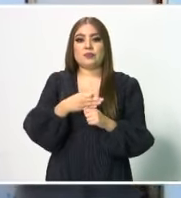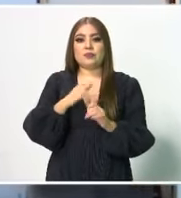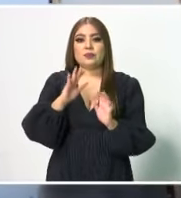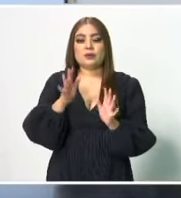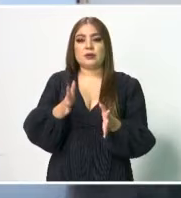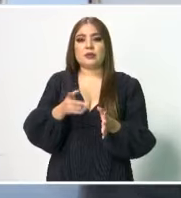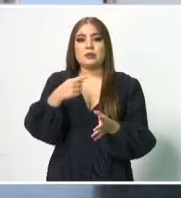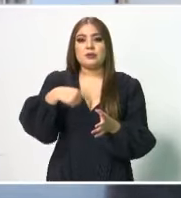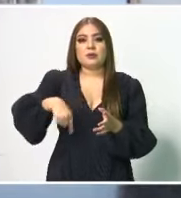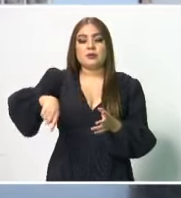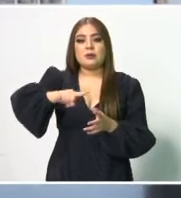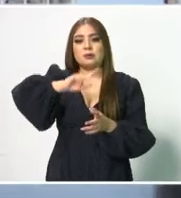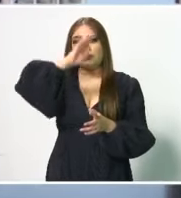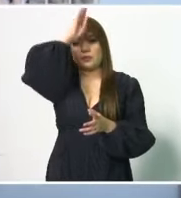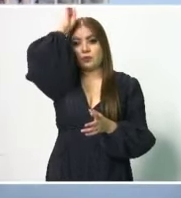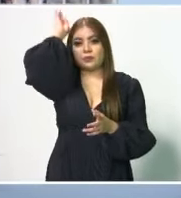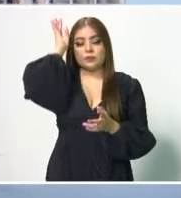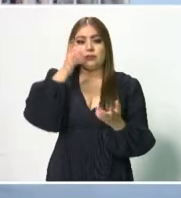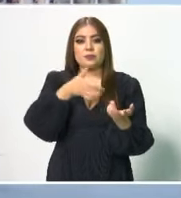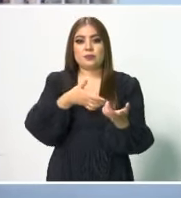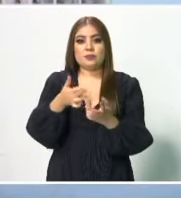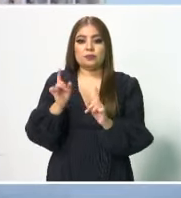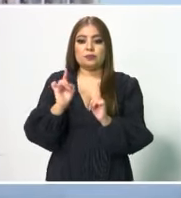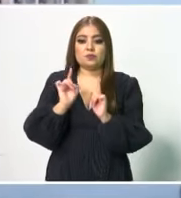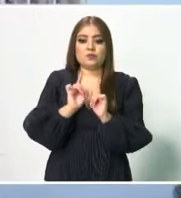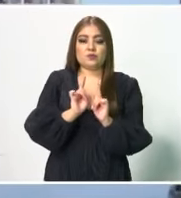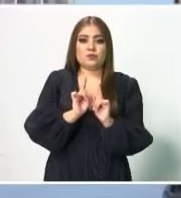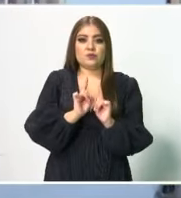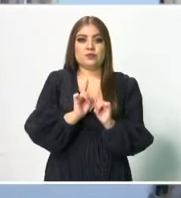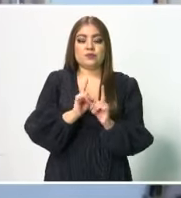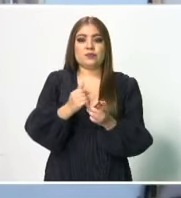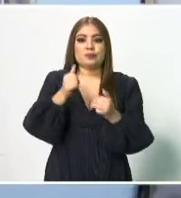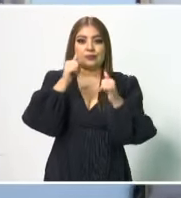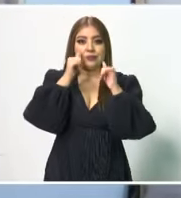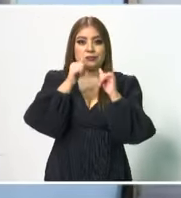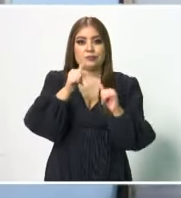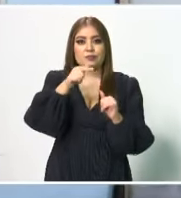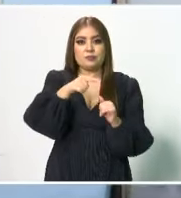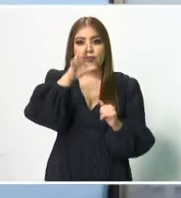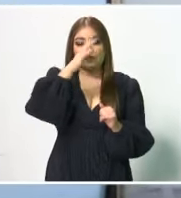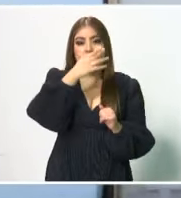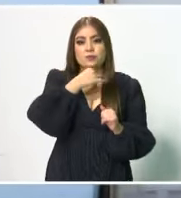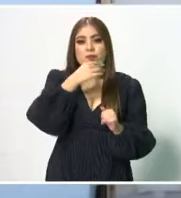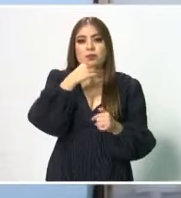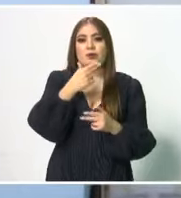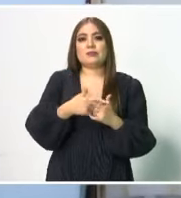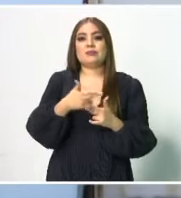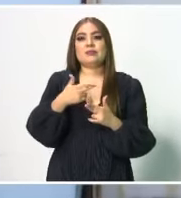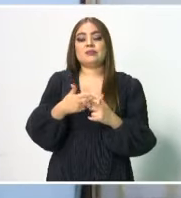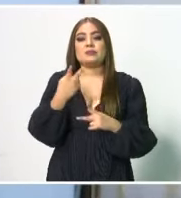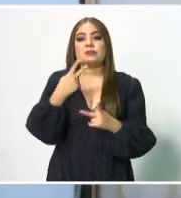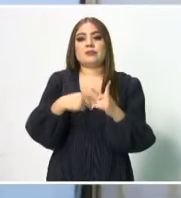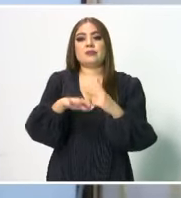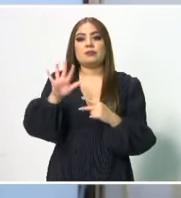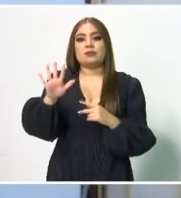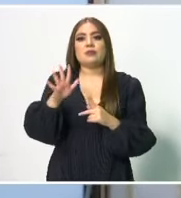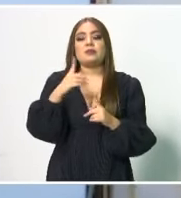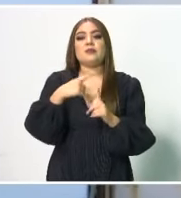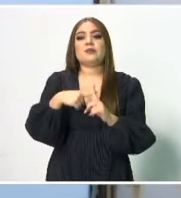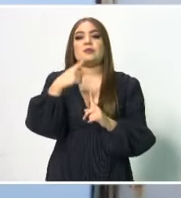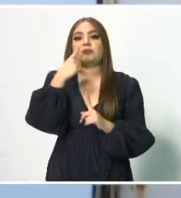ahí los bomberos, no se han despegado de este señor, están ahí al pendiente hasta que lleguen los paramédicos. Los mismos vecinos están aquí